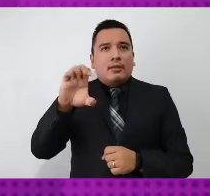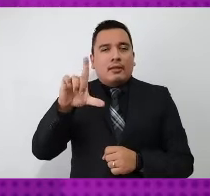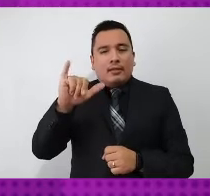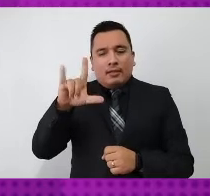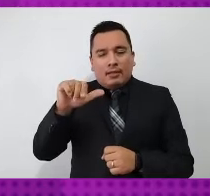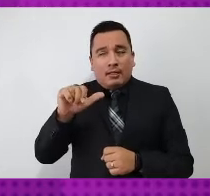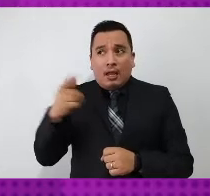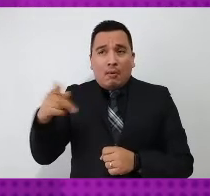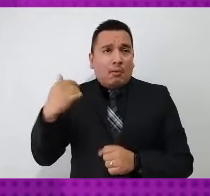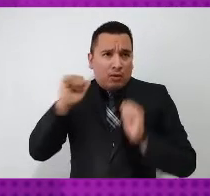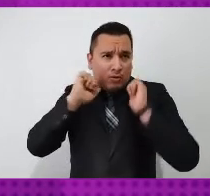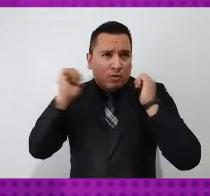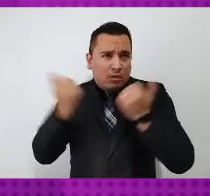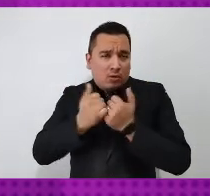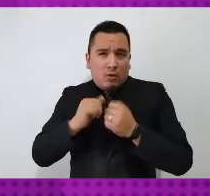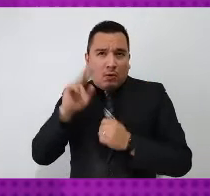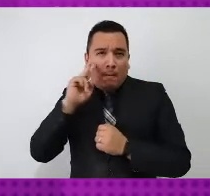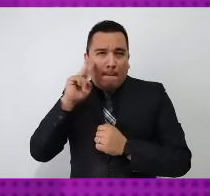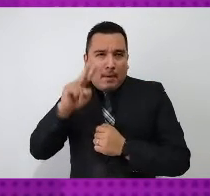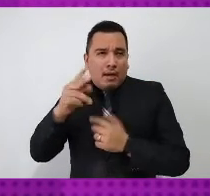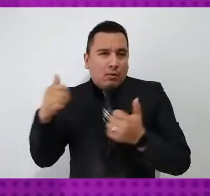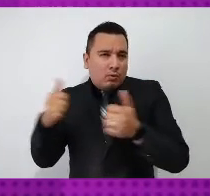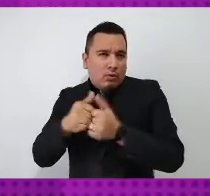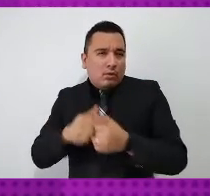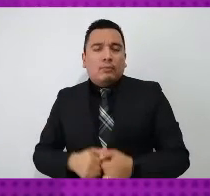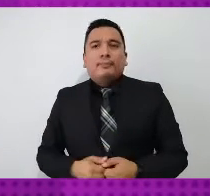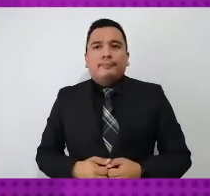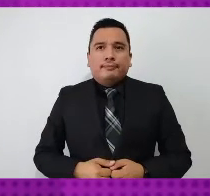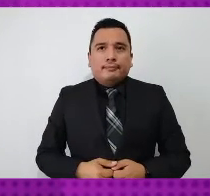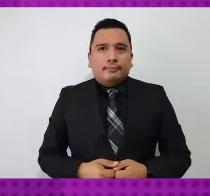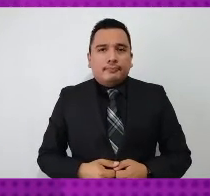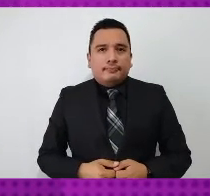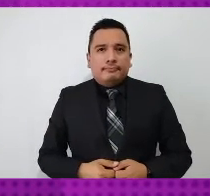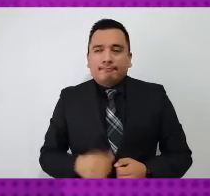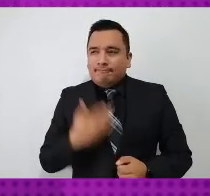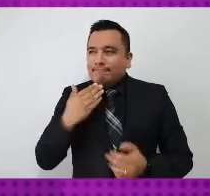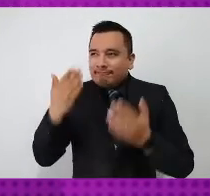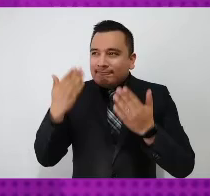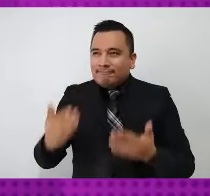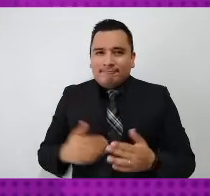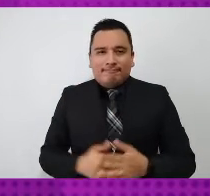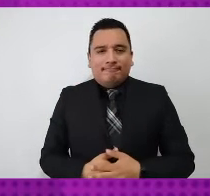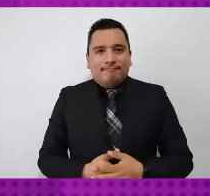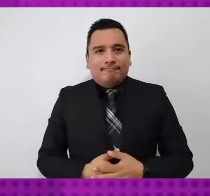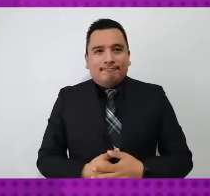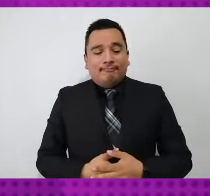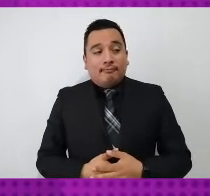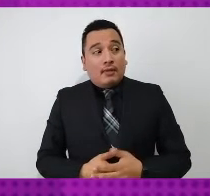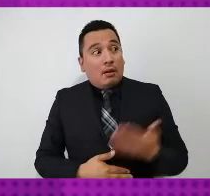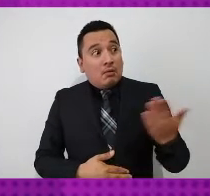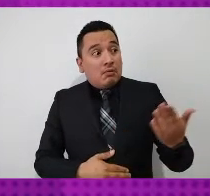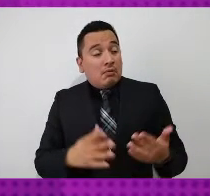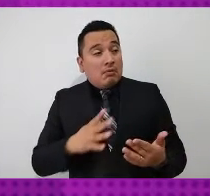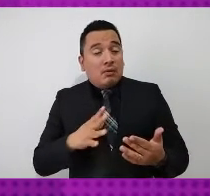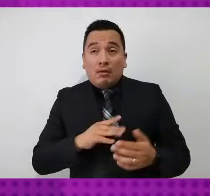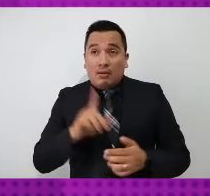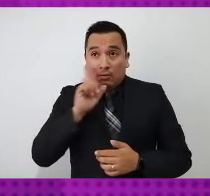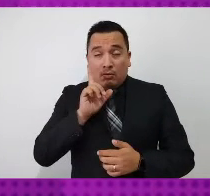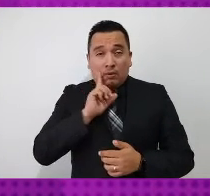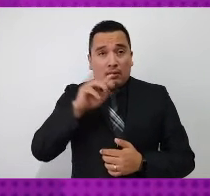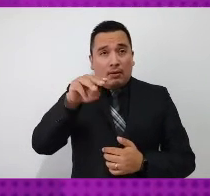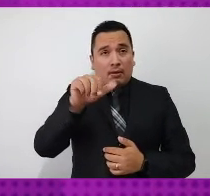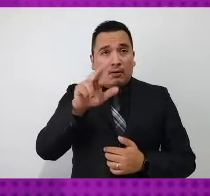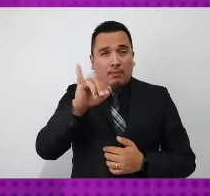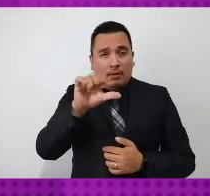asociación civil ver contigo bienvenidas s por este lado tenemos a maria elena calderón castillo